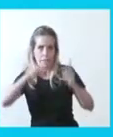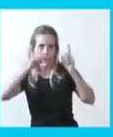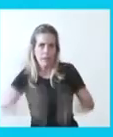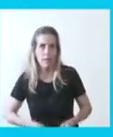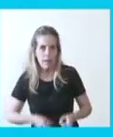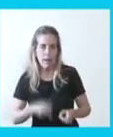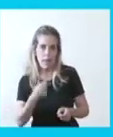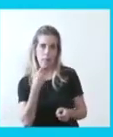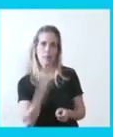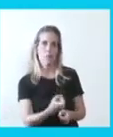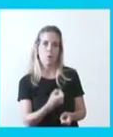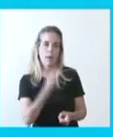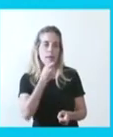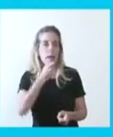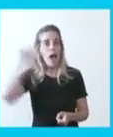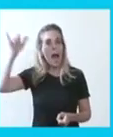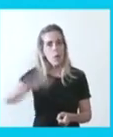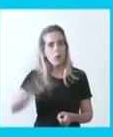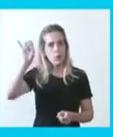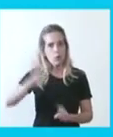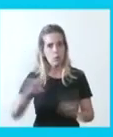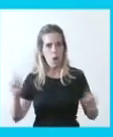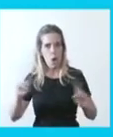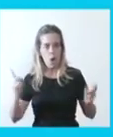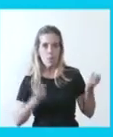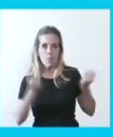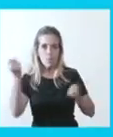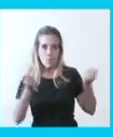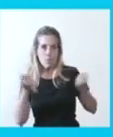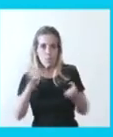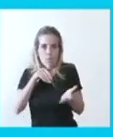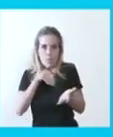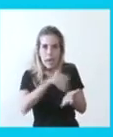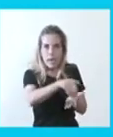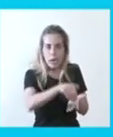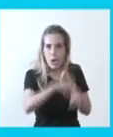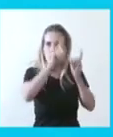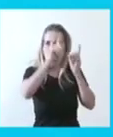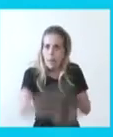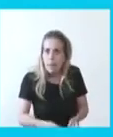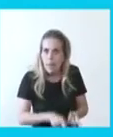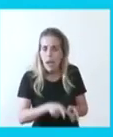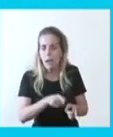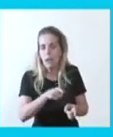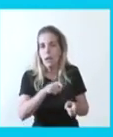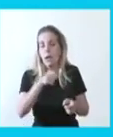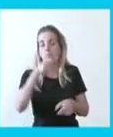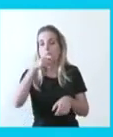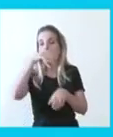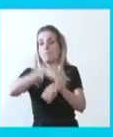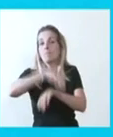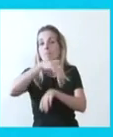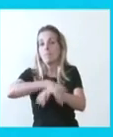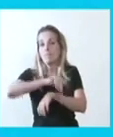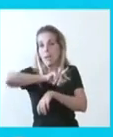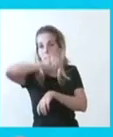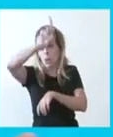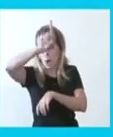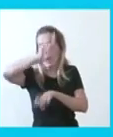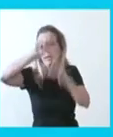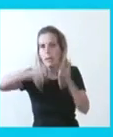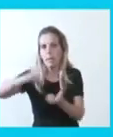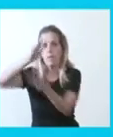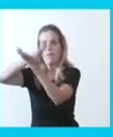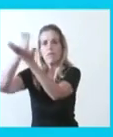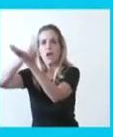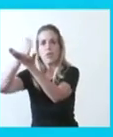fronteras terrestres, en un trabajo muy importante que hizo Migraciones en Misiones, por las fronteras terrestres